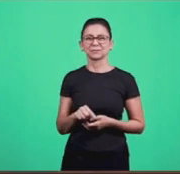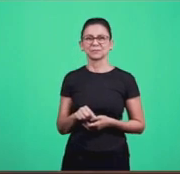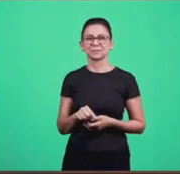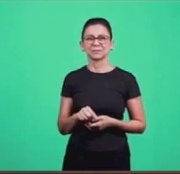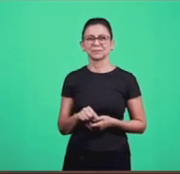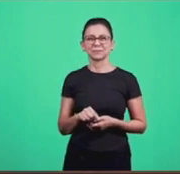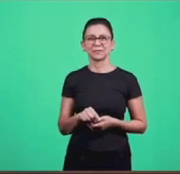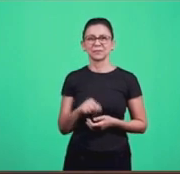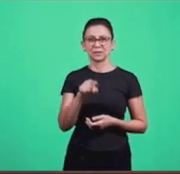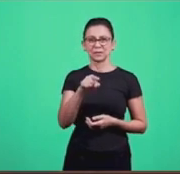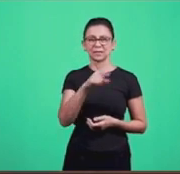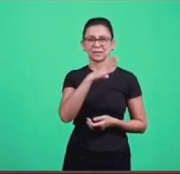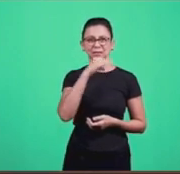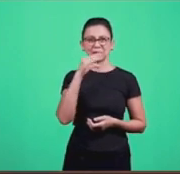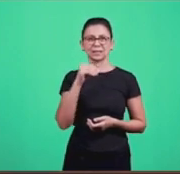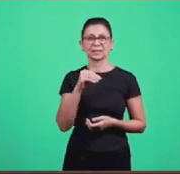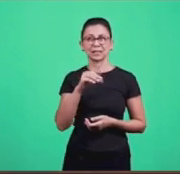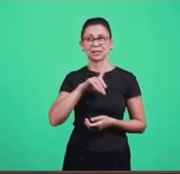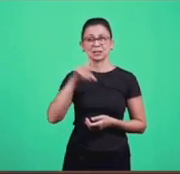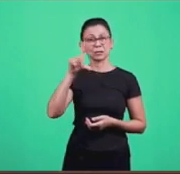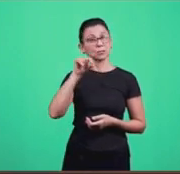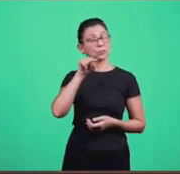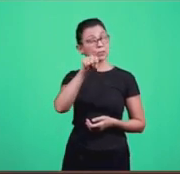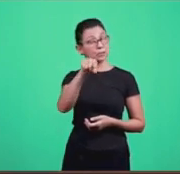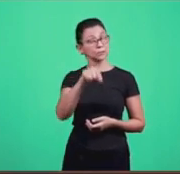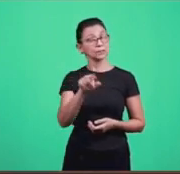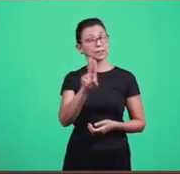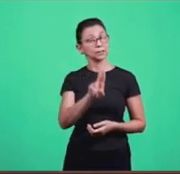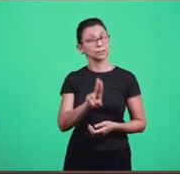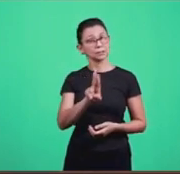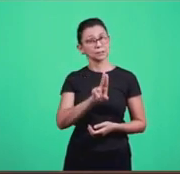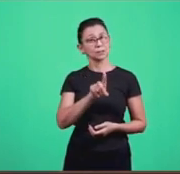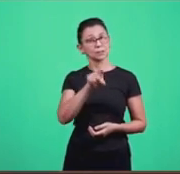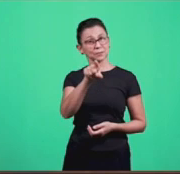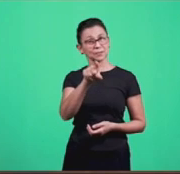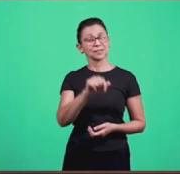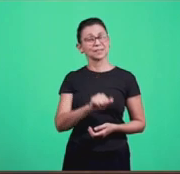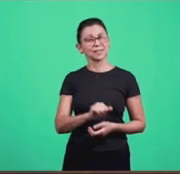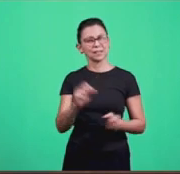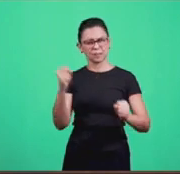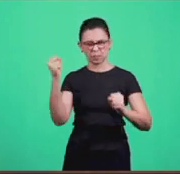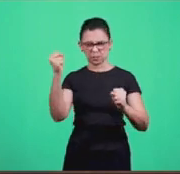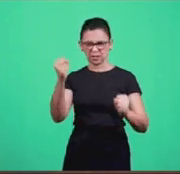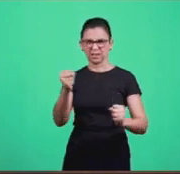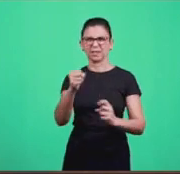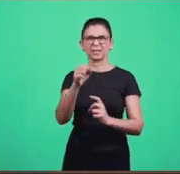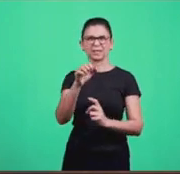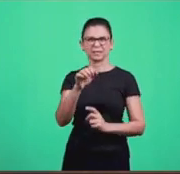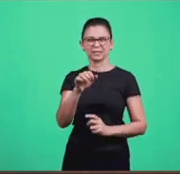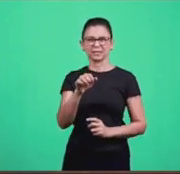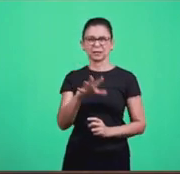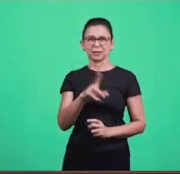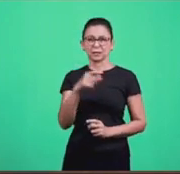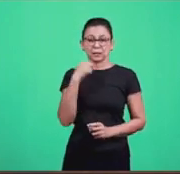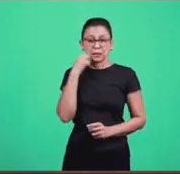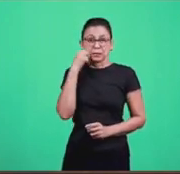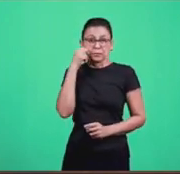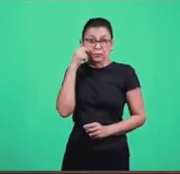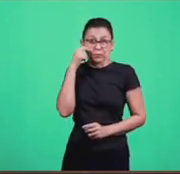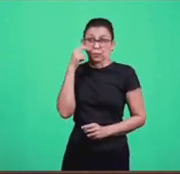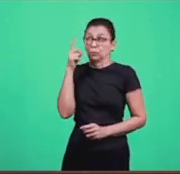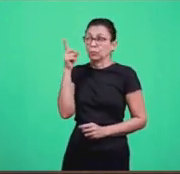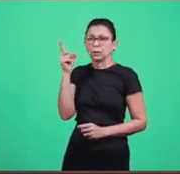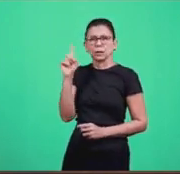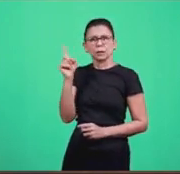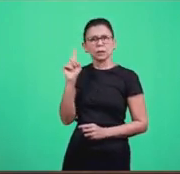eres para mí un vaso escogido. Adolescente, tú eres un vaso escogido del Señor. El Señor quiere usarte con